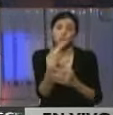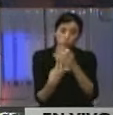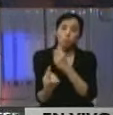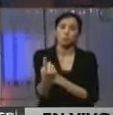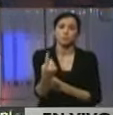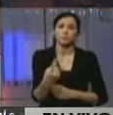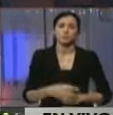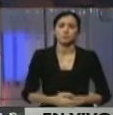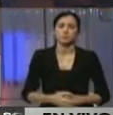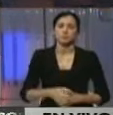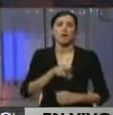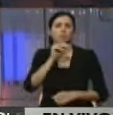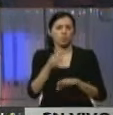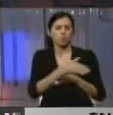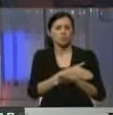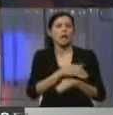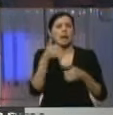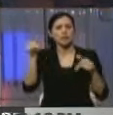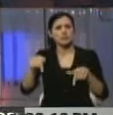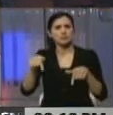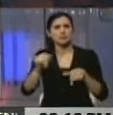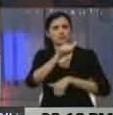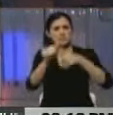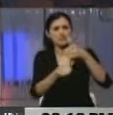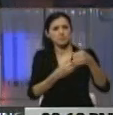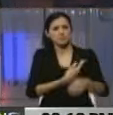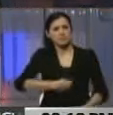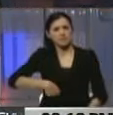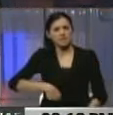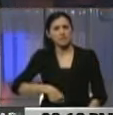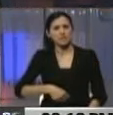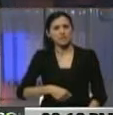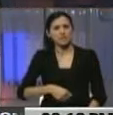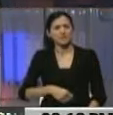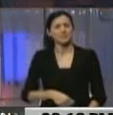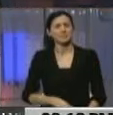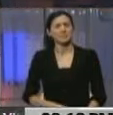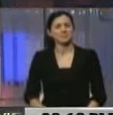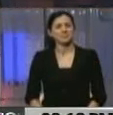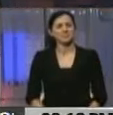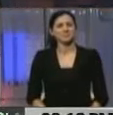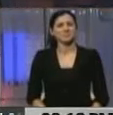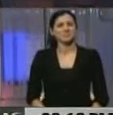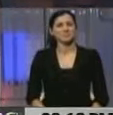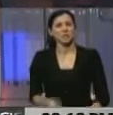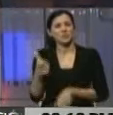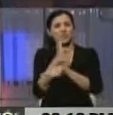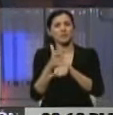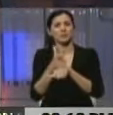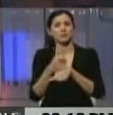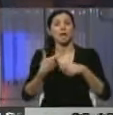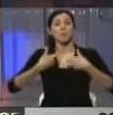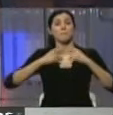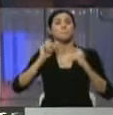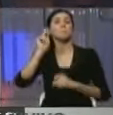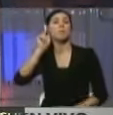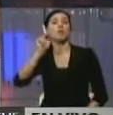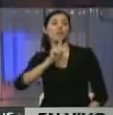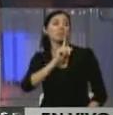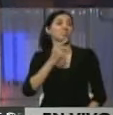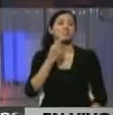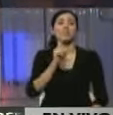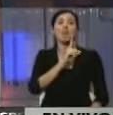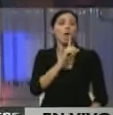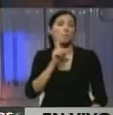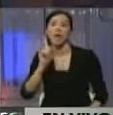ahora. Aquí está el vicepresidente ejecutivo, el profe, el incansable, lo llaman algunos y otros lo llaman el